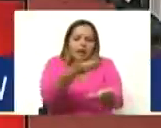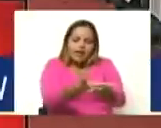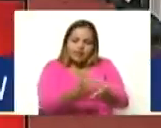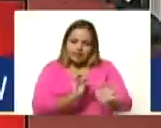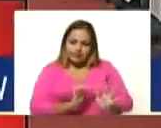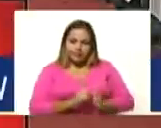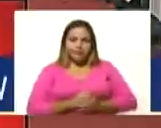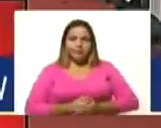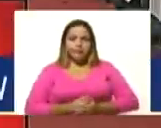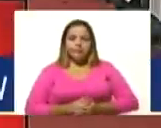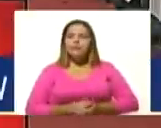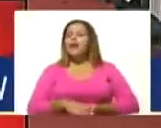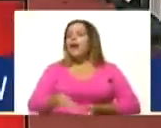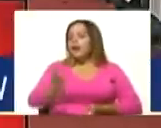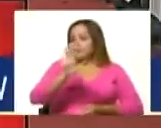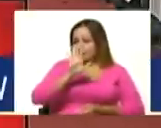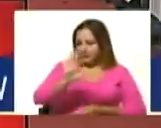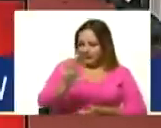Mira,